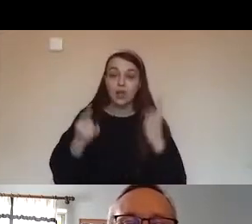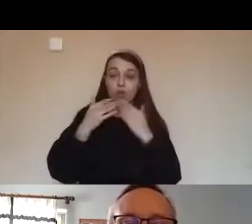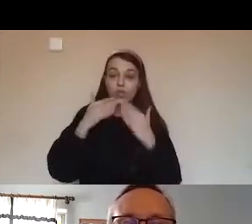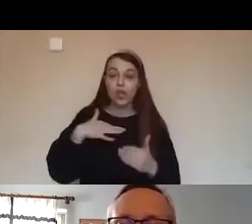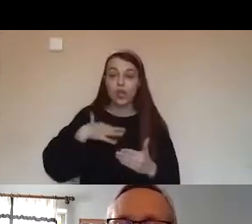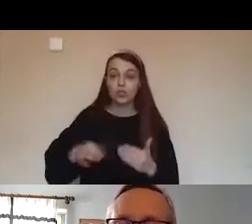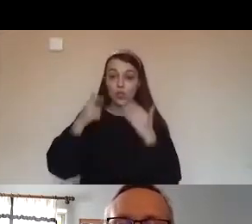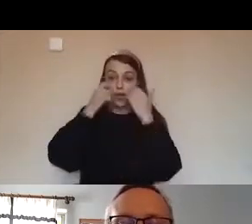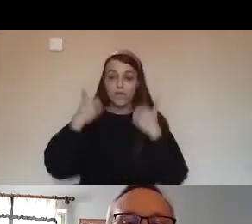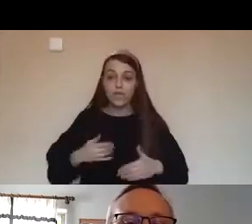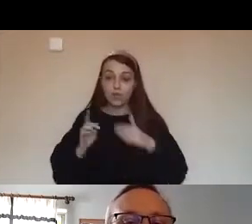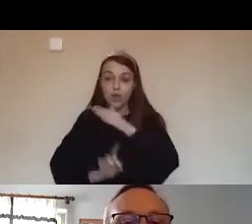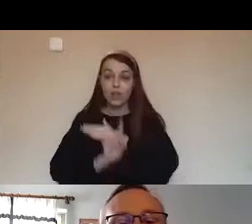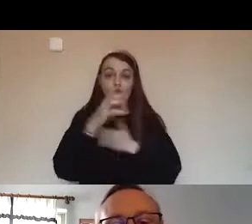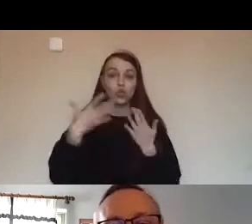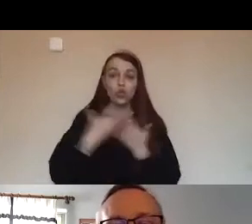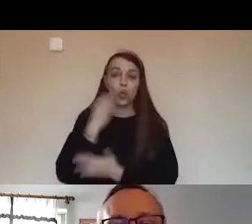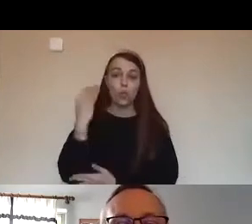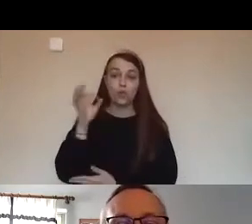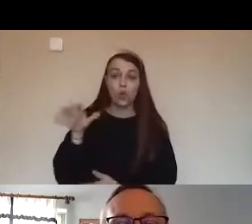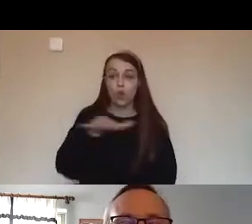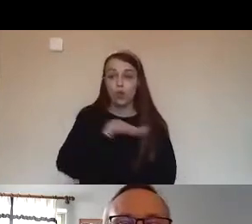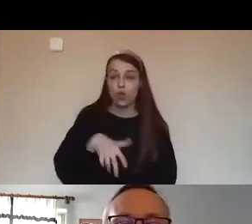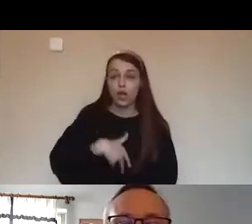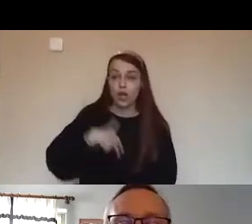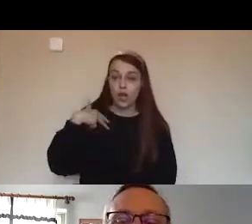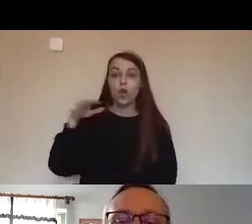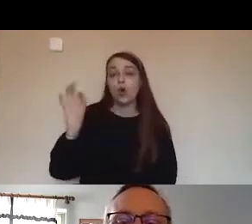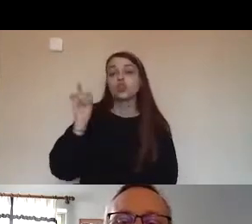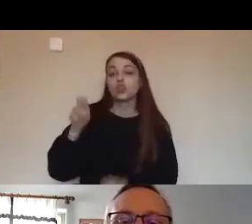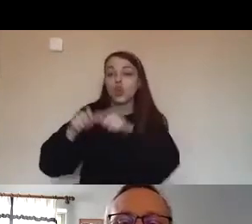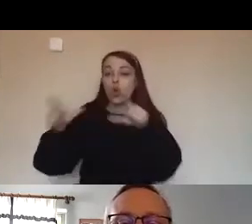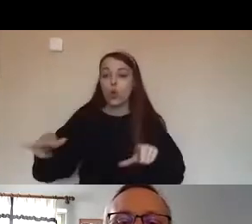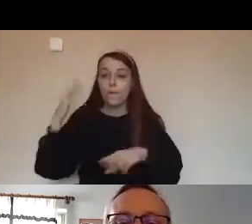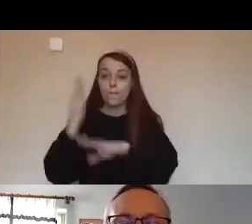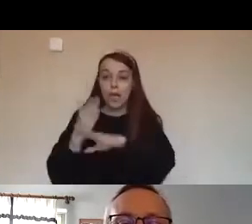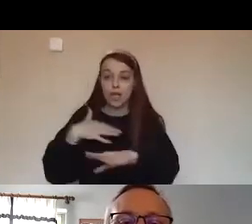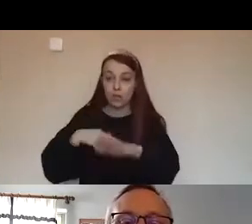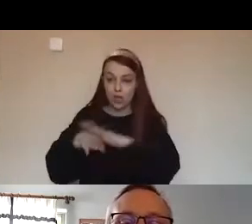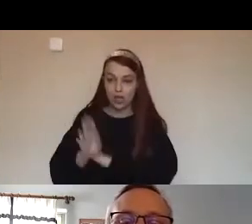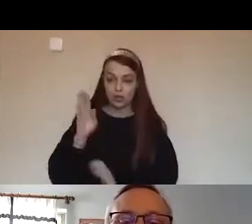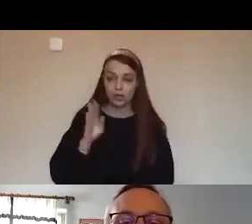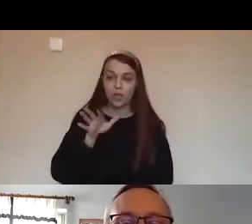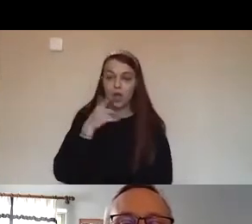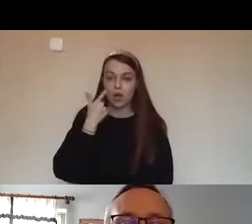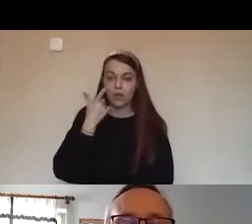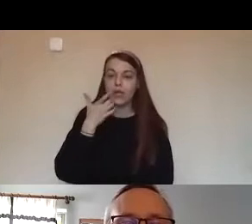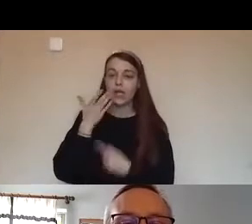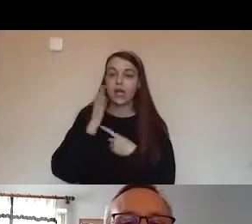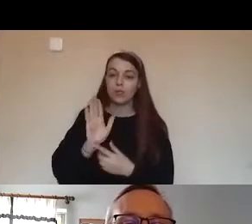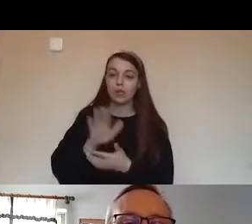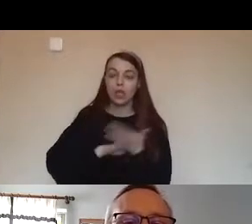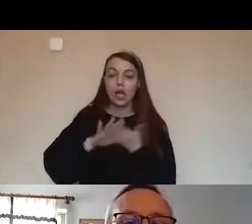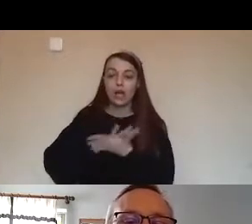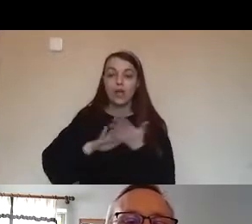físico a todo el monumento o a todo el lugar o solo a una parte. Lo hemos visto. Vamos a ver algunos ejemplos acerca de lo